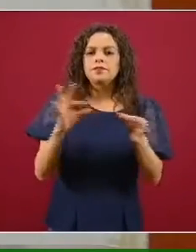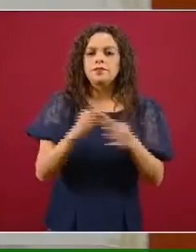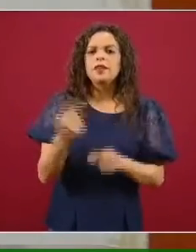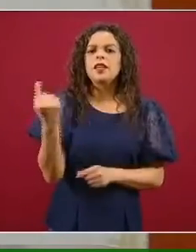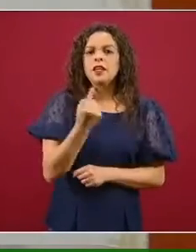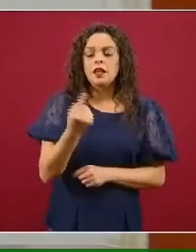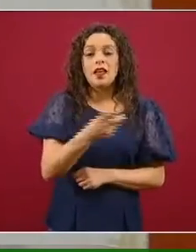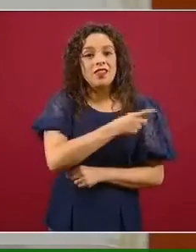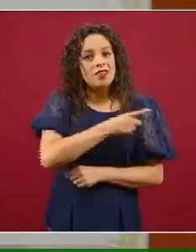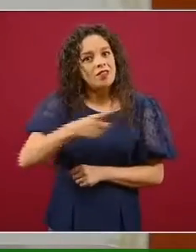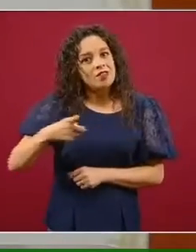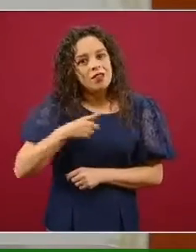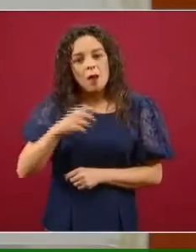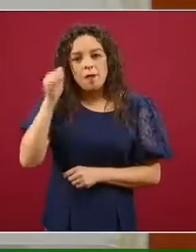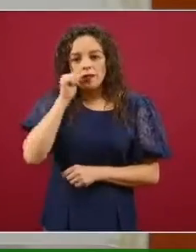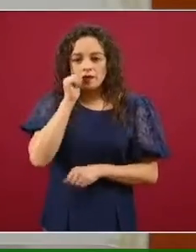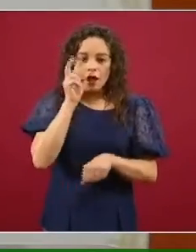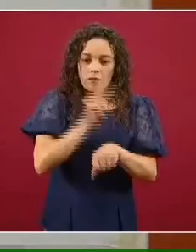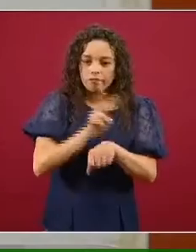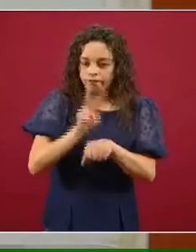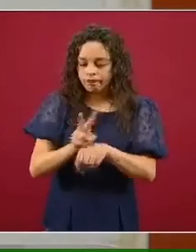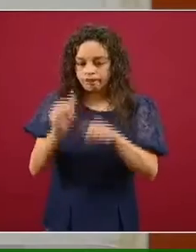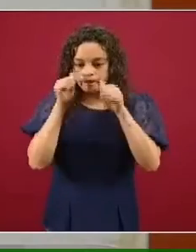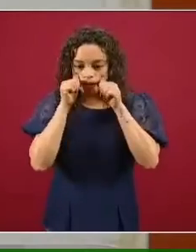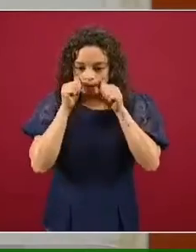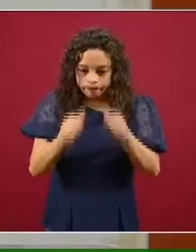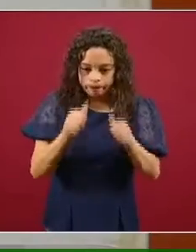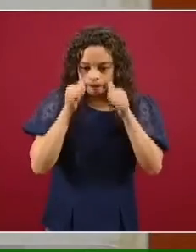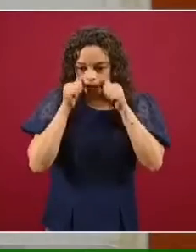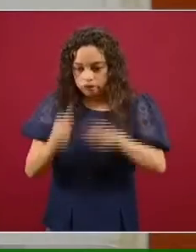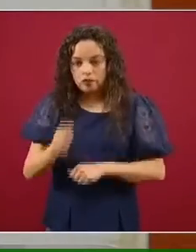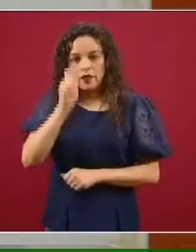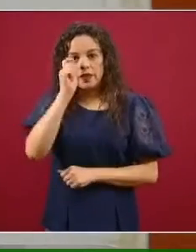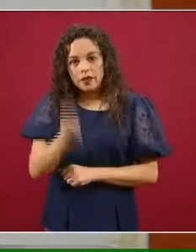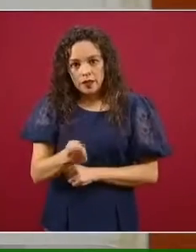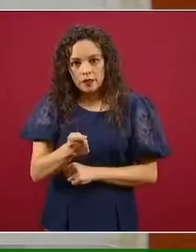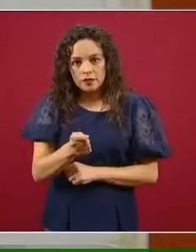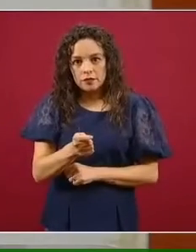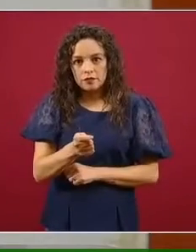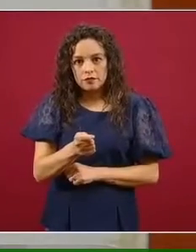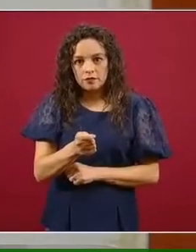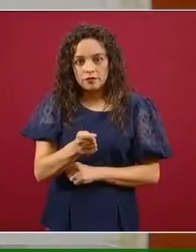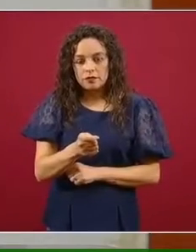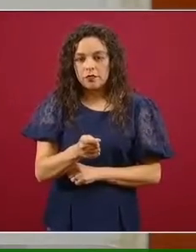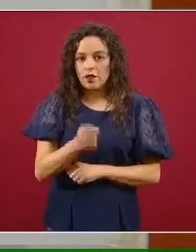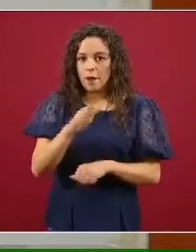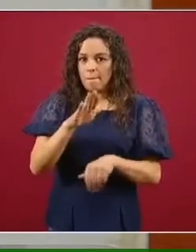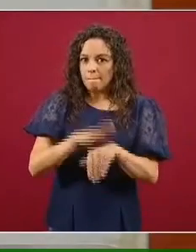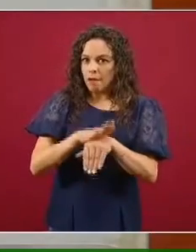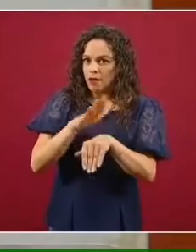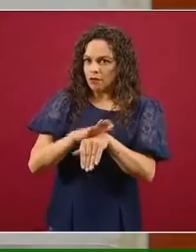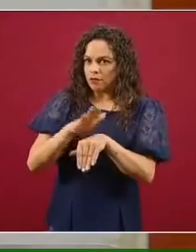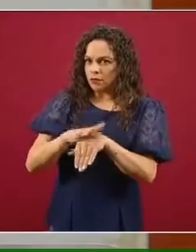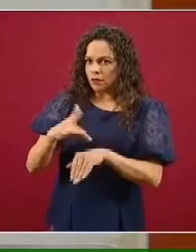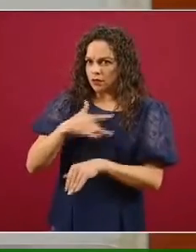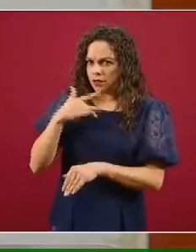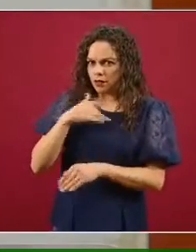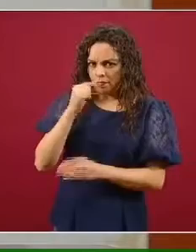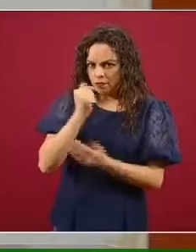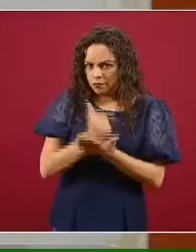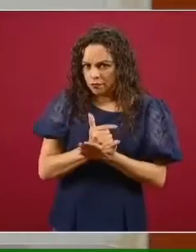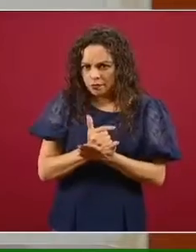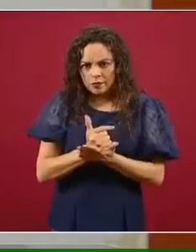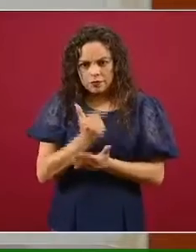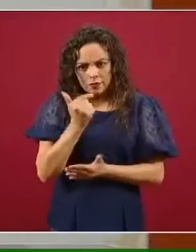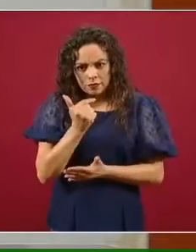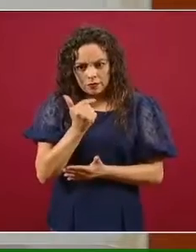siempre atentos a los datos de alarma. Los datos de alarma y las complicaciones es frecuente que se